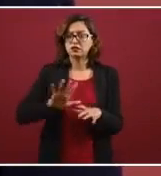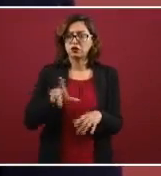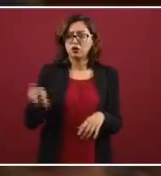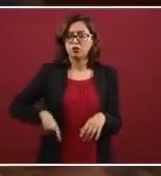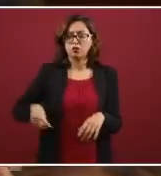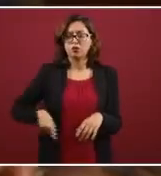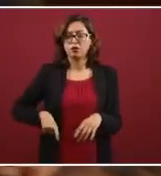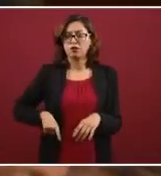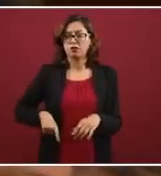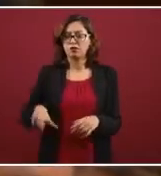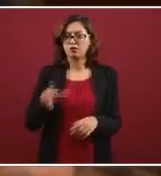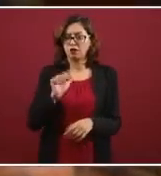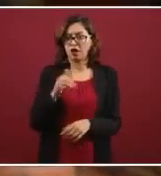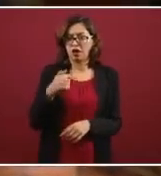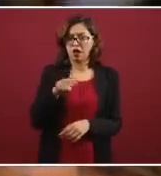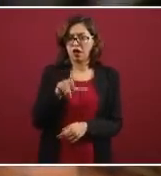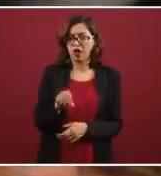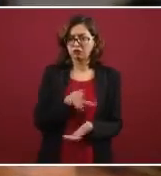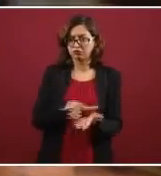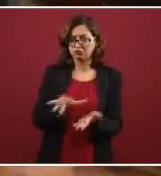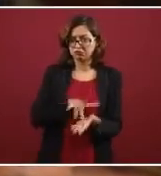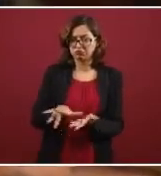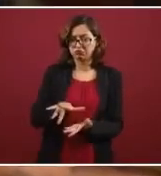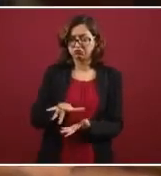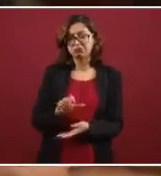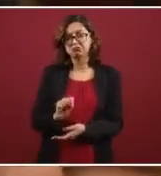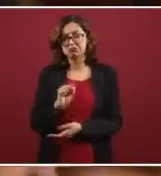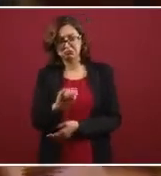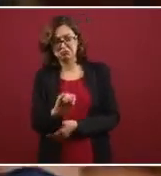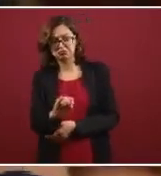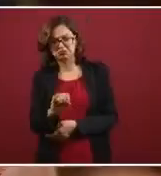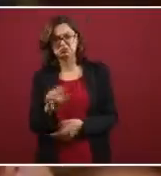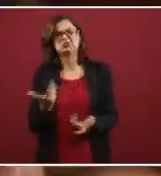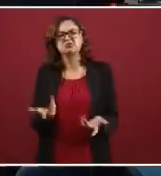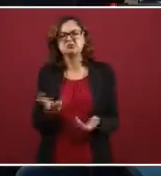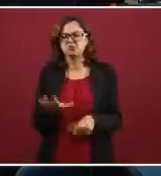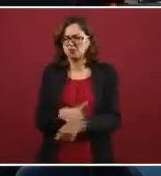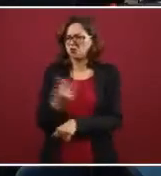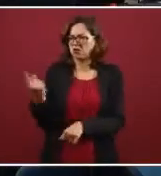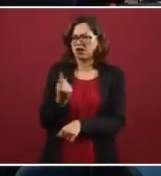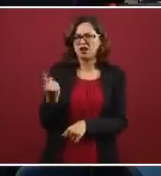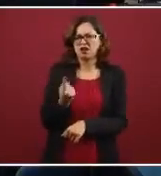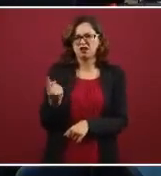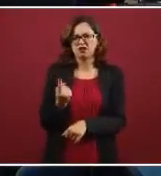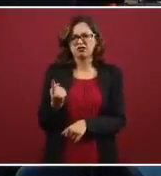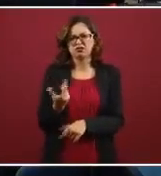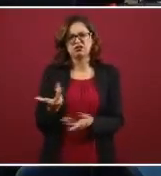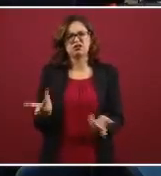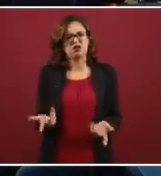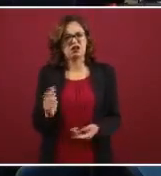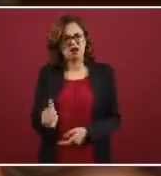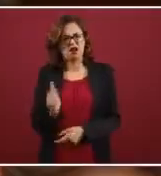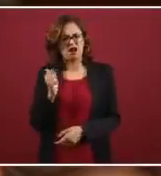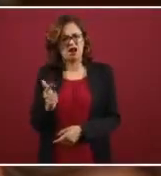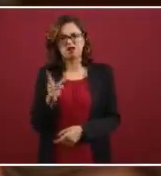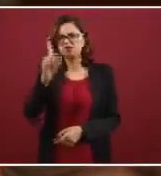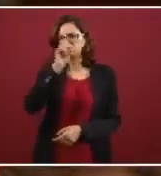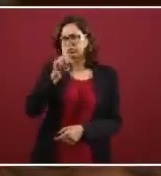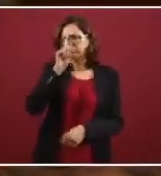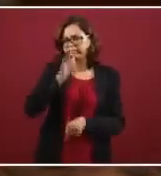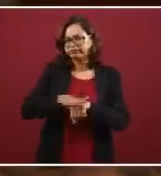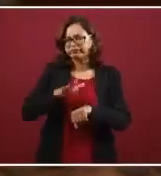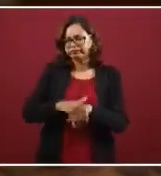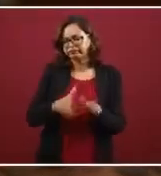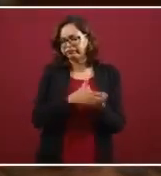del presidente Andrés Manuel López Obrador, y si es así, ¿por qué lo respalda? Y si tendría algún consejo para